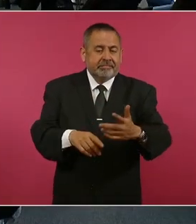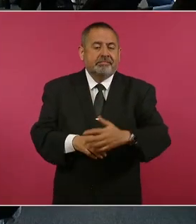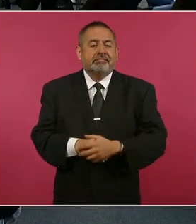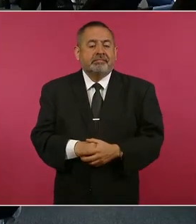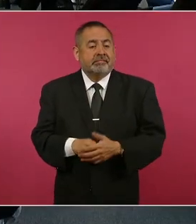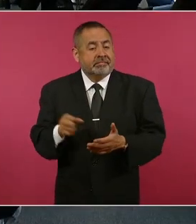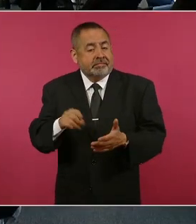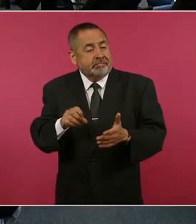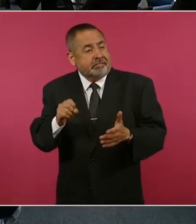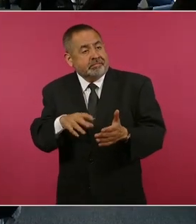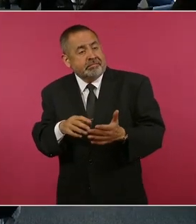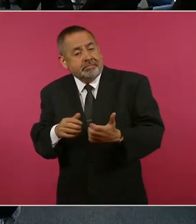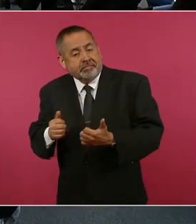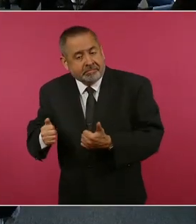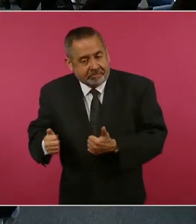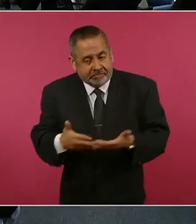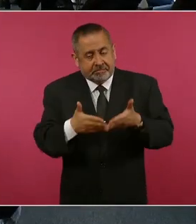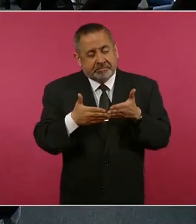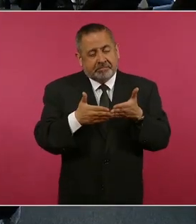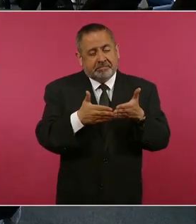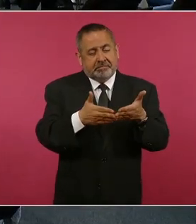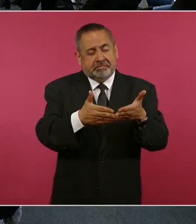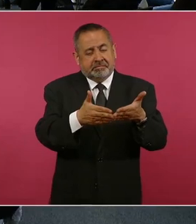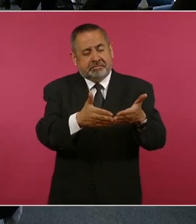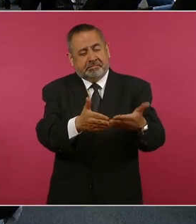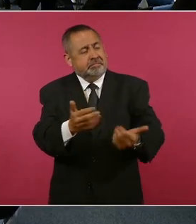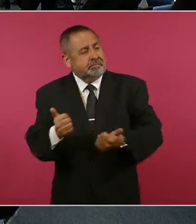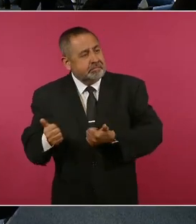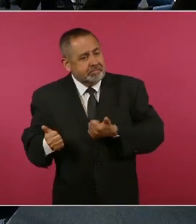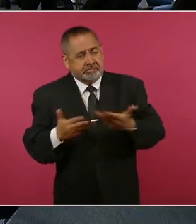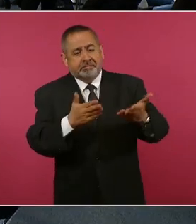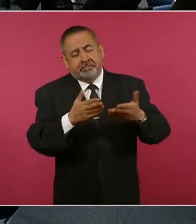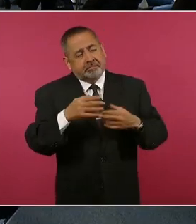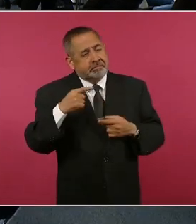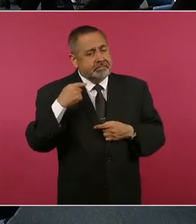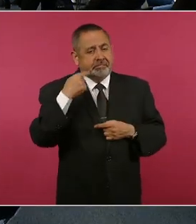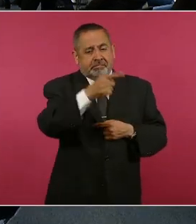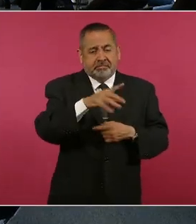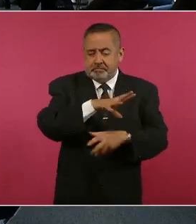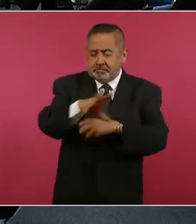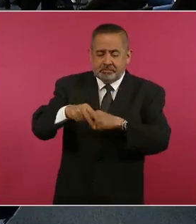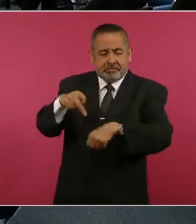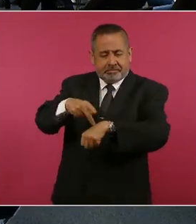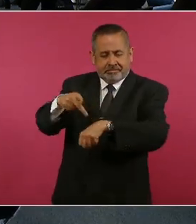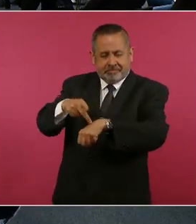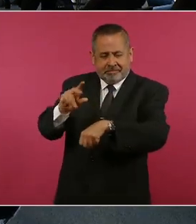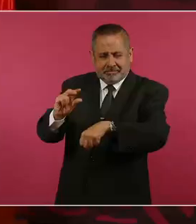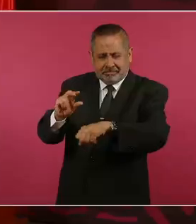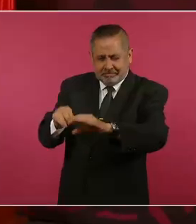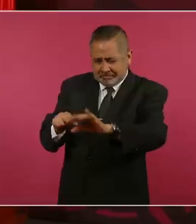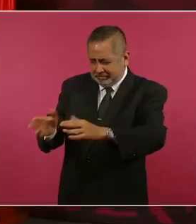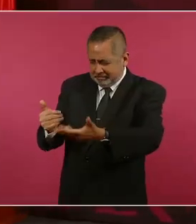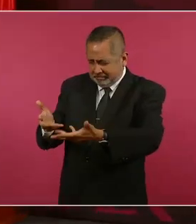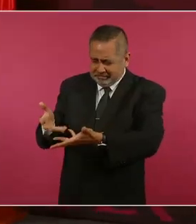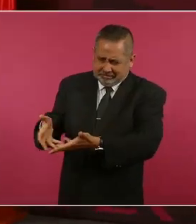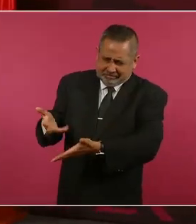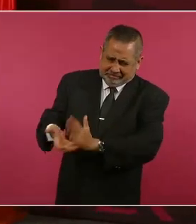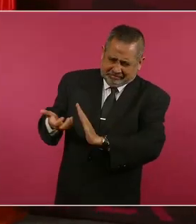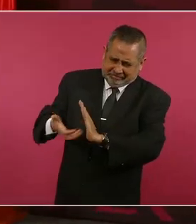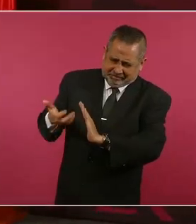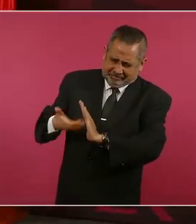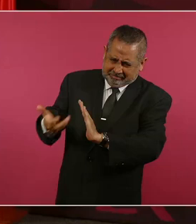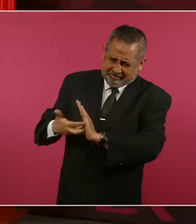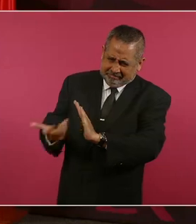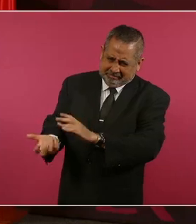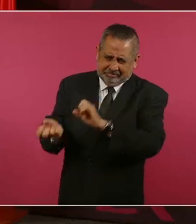se llevaba toda la piedra, todo el material extraído